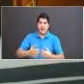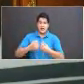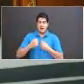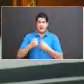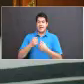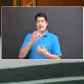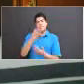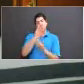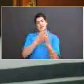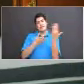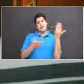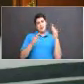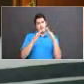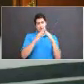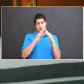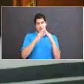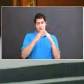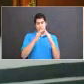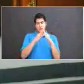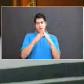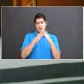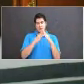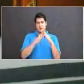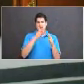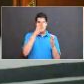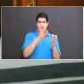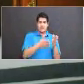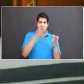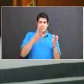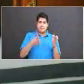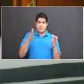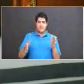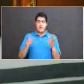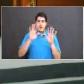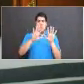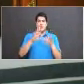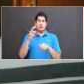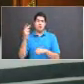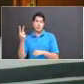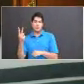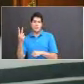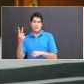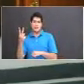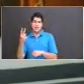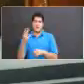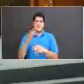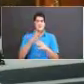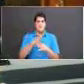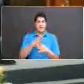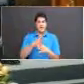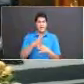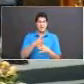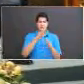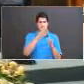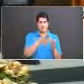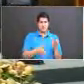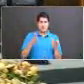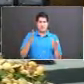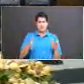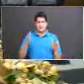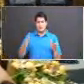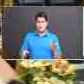se la lleva a su casa y la parte en 12 pedazos.